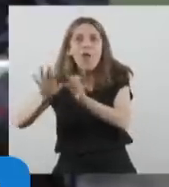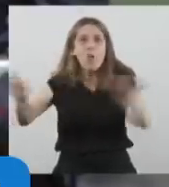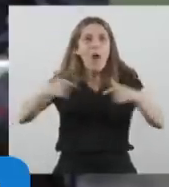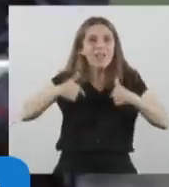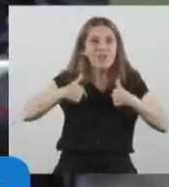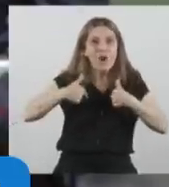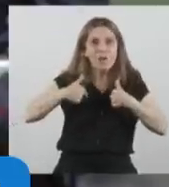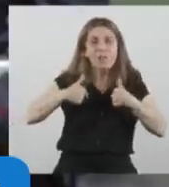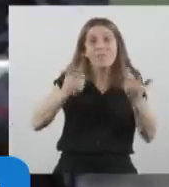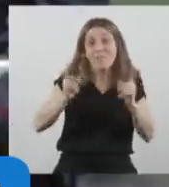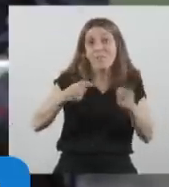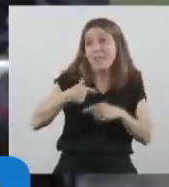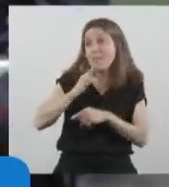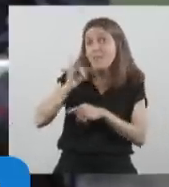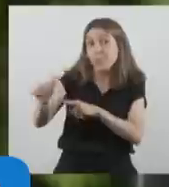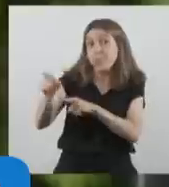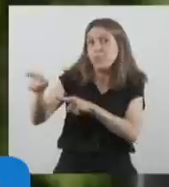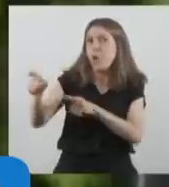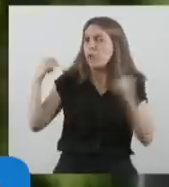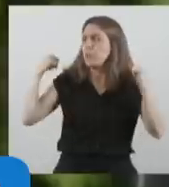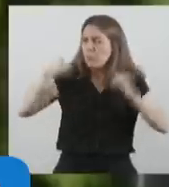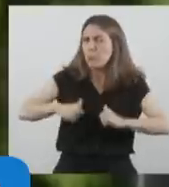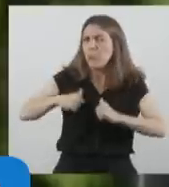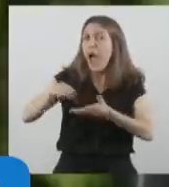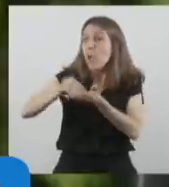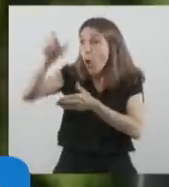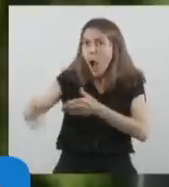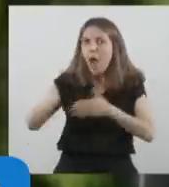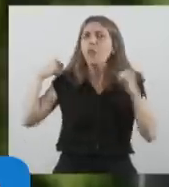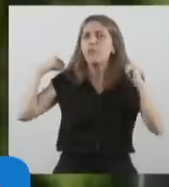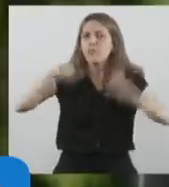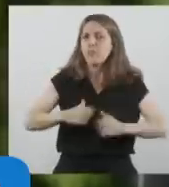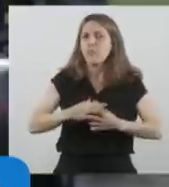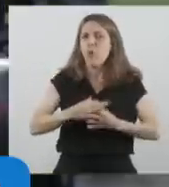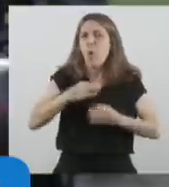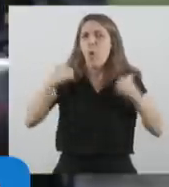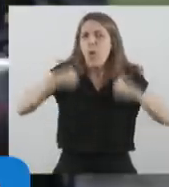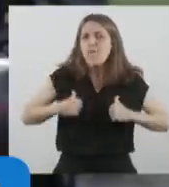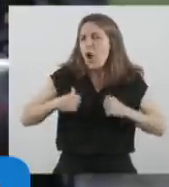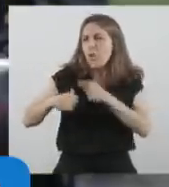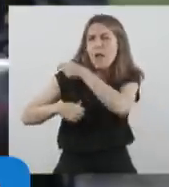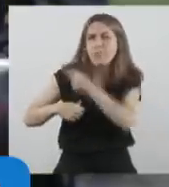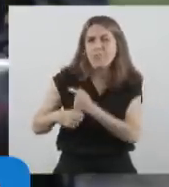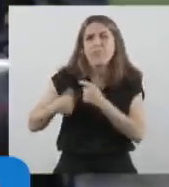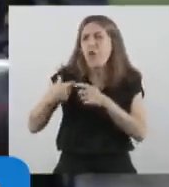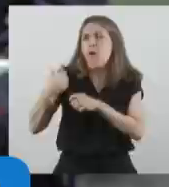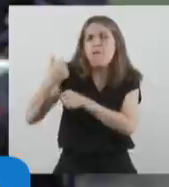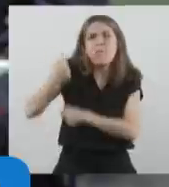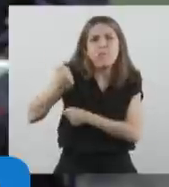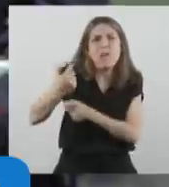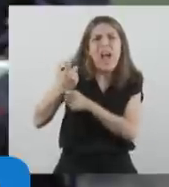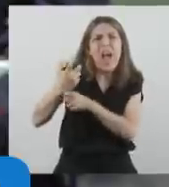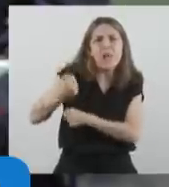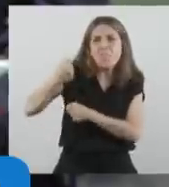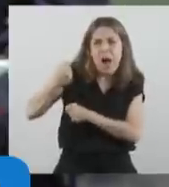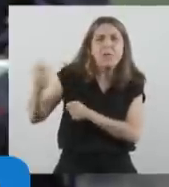le dijo carga de un uniforme agarra un fusil póntelo al hombro y anda a defender el norte